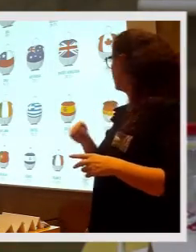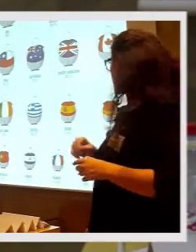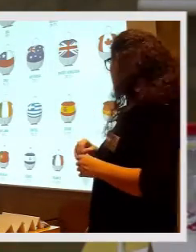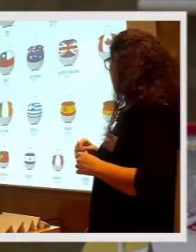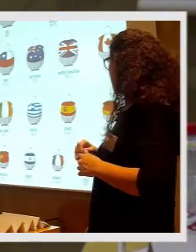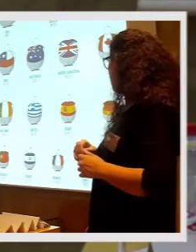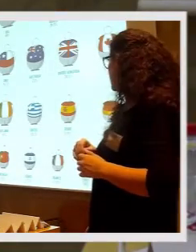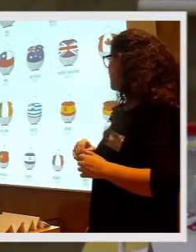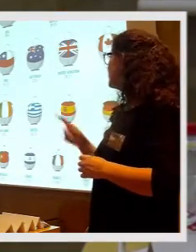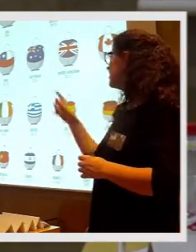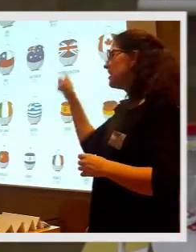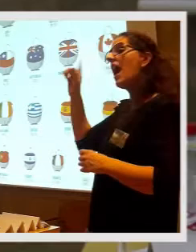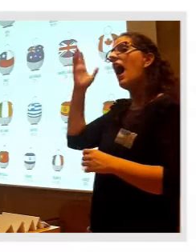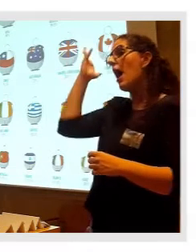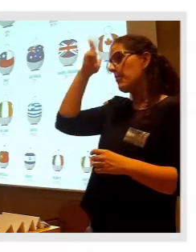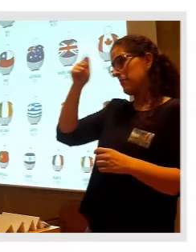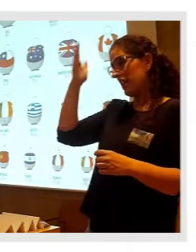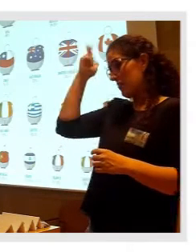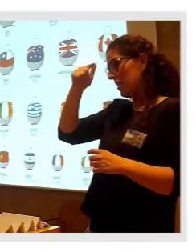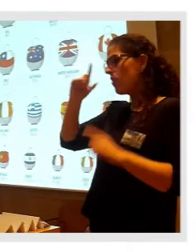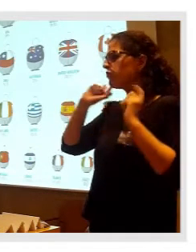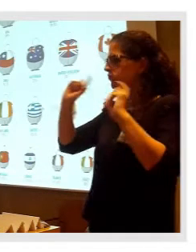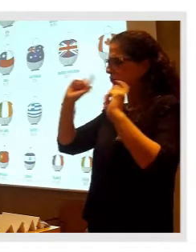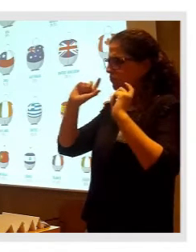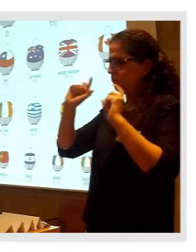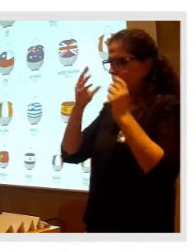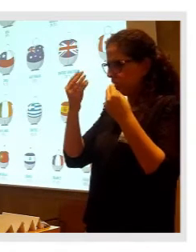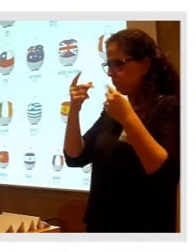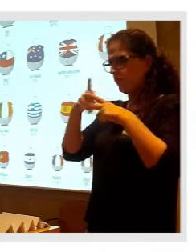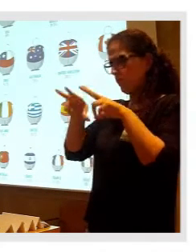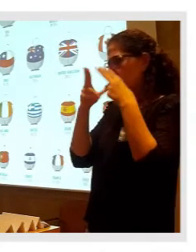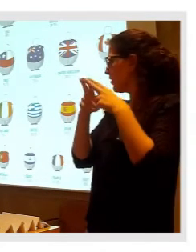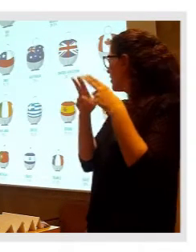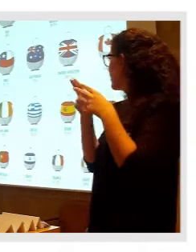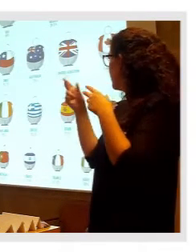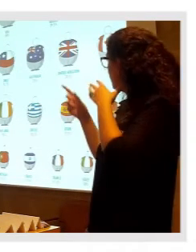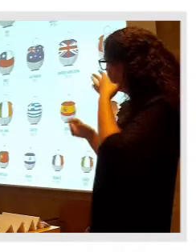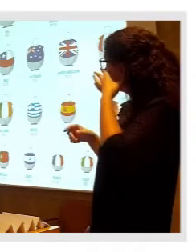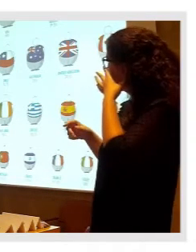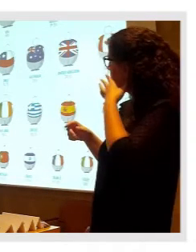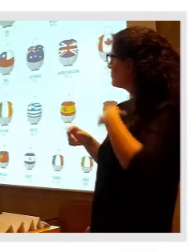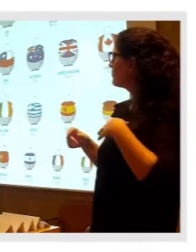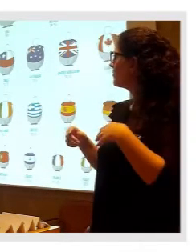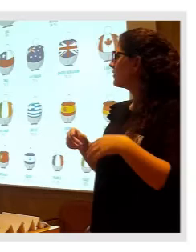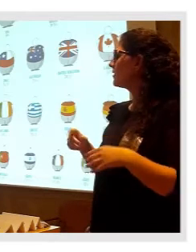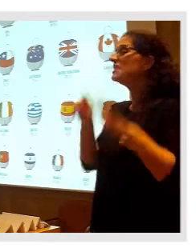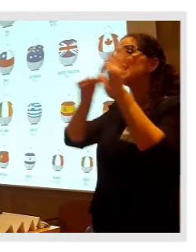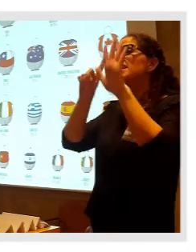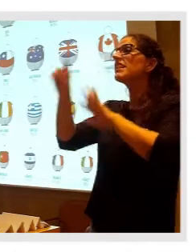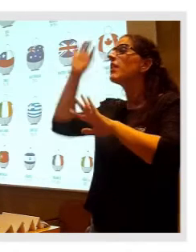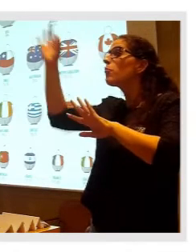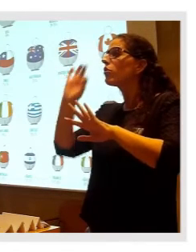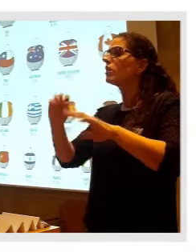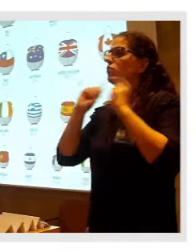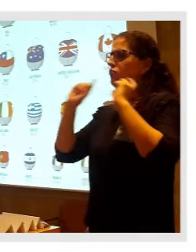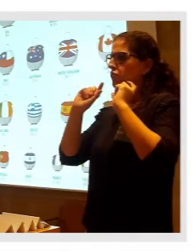obesidad, fijaros, esto es Estados Unidos. En Estados Unidos las 2/3 partes de la población son obesas. Tienen un problema